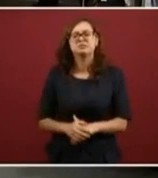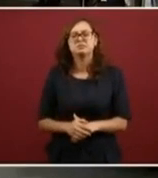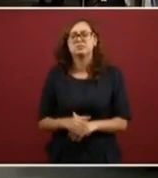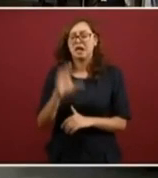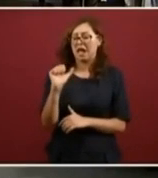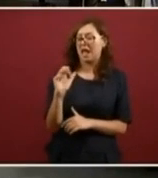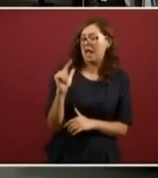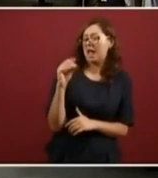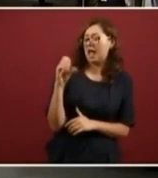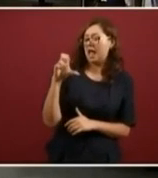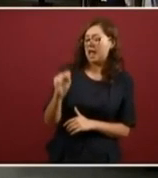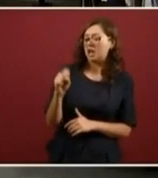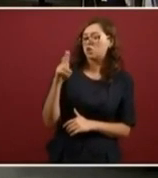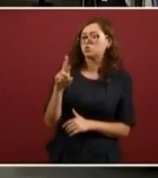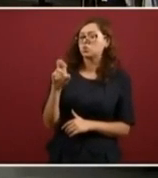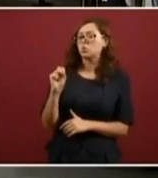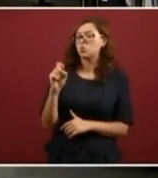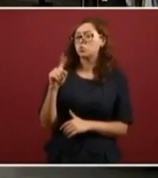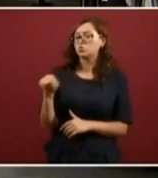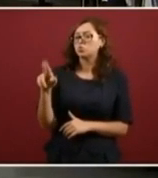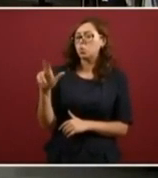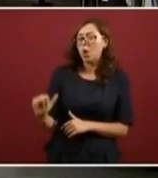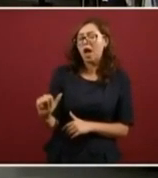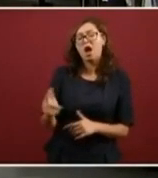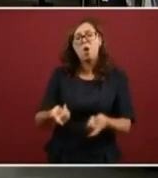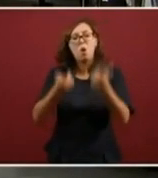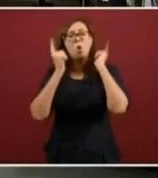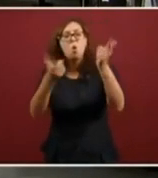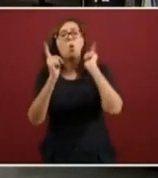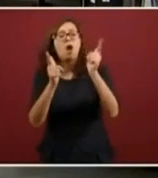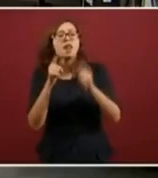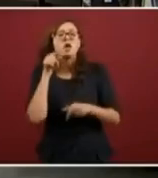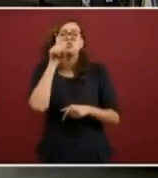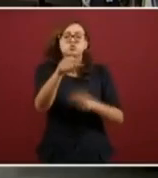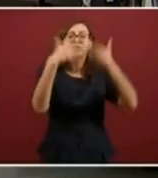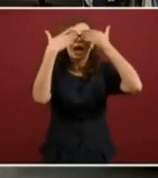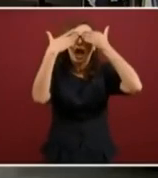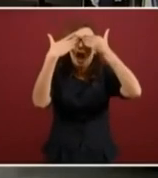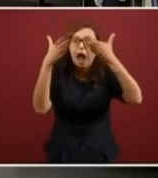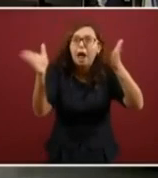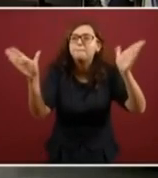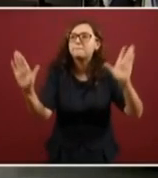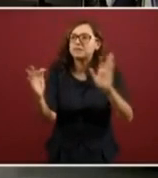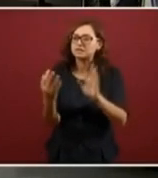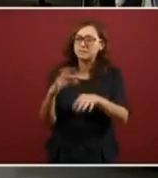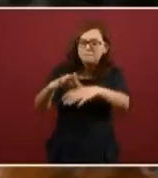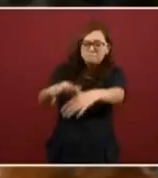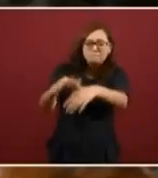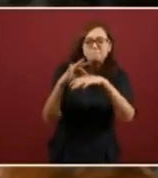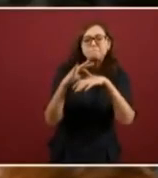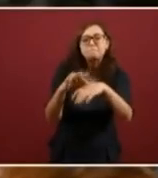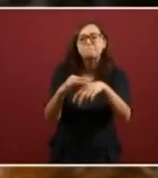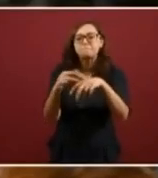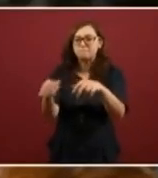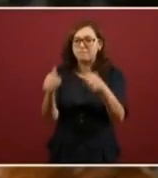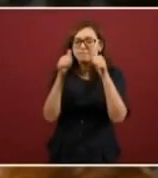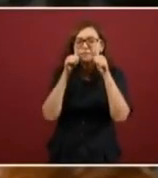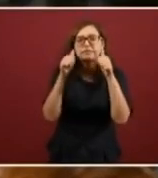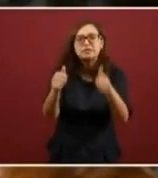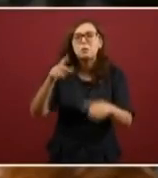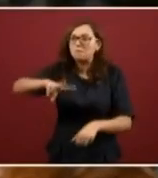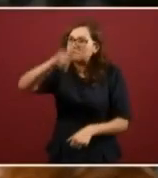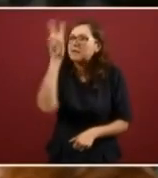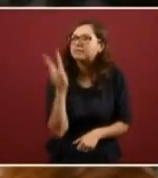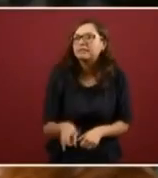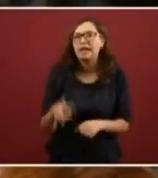Ursúa era necesario que usted abriera los ojos y dejara de confiar en los datos para afrontar la realidad económica que